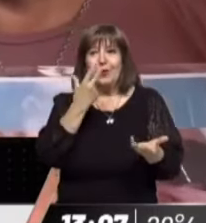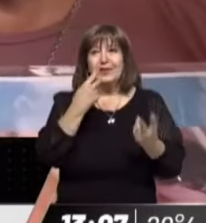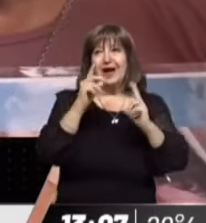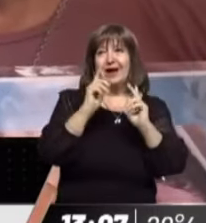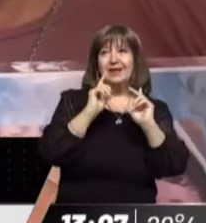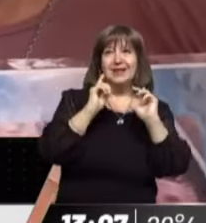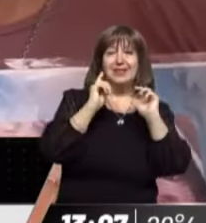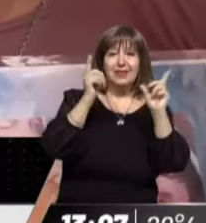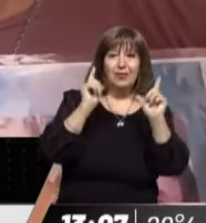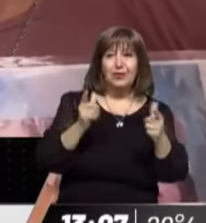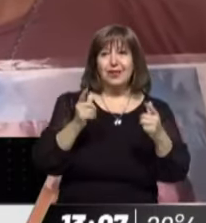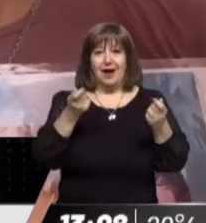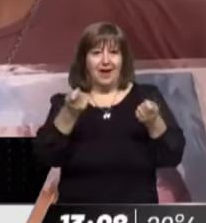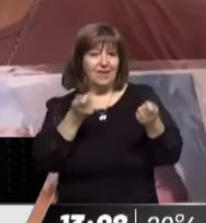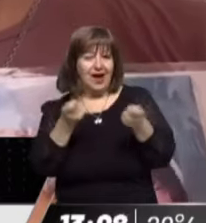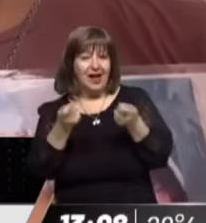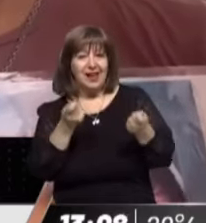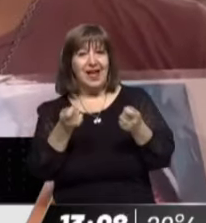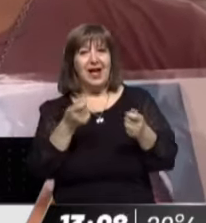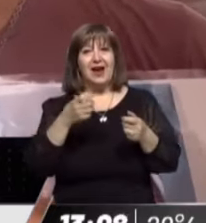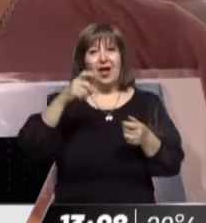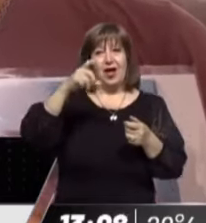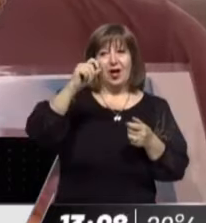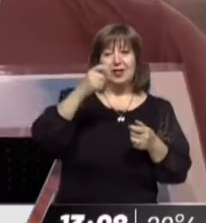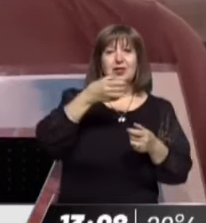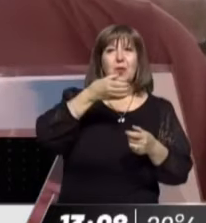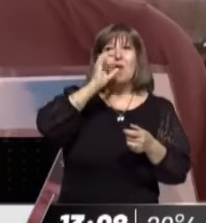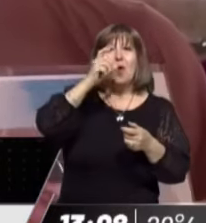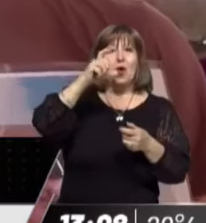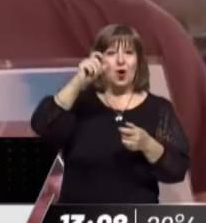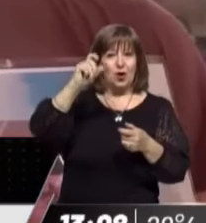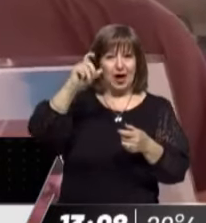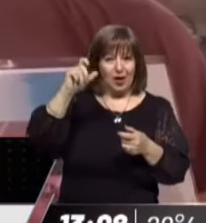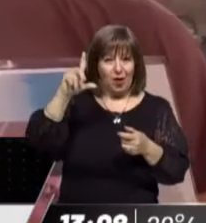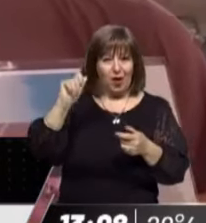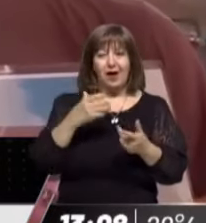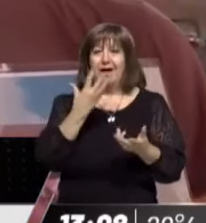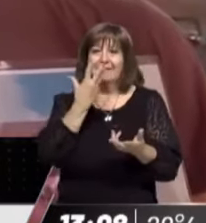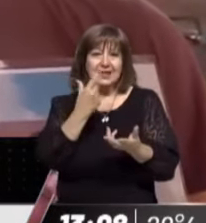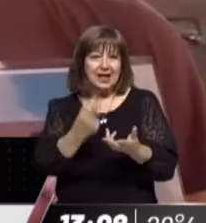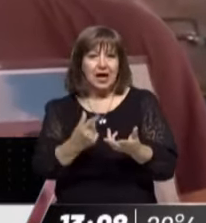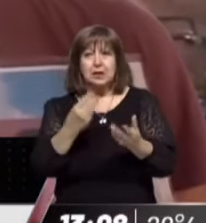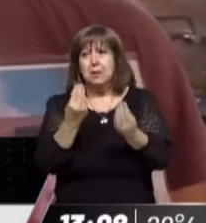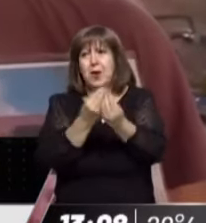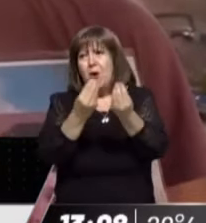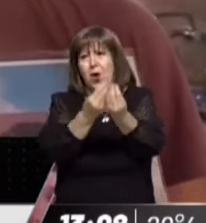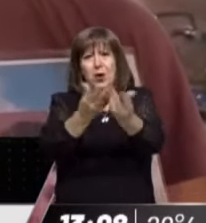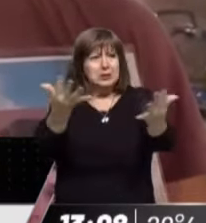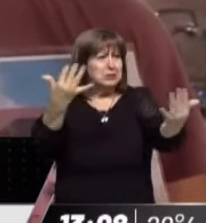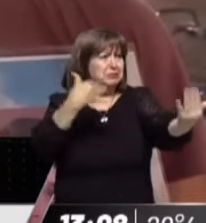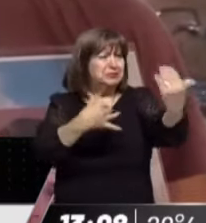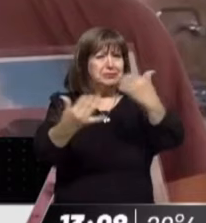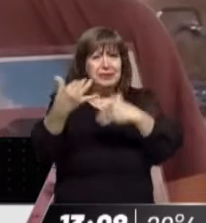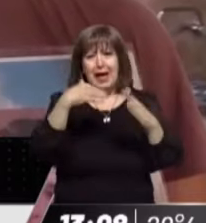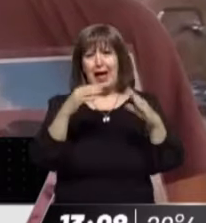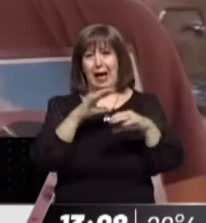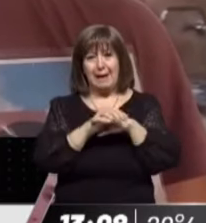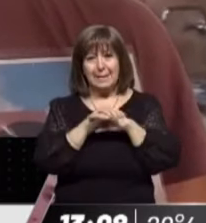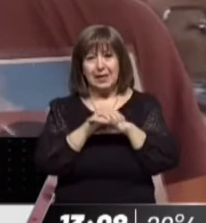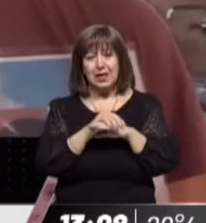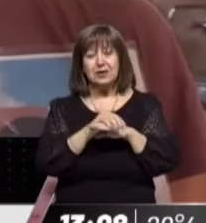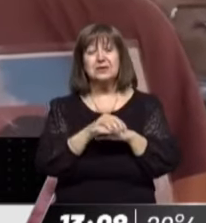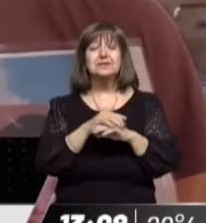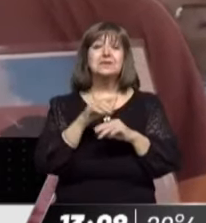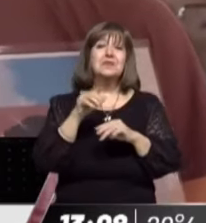de bailar de tomarse una coca con los amigos tenía un montón pero millones de amigos lo conocían un montón Es